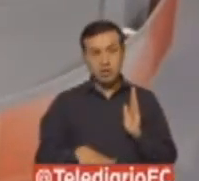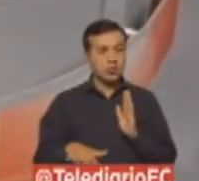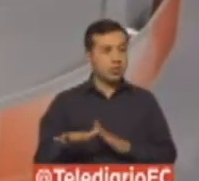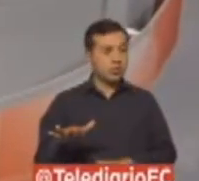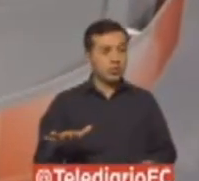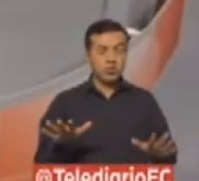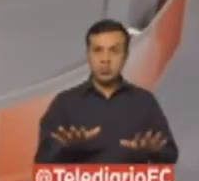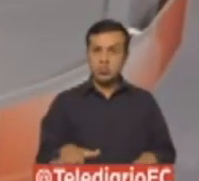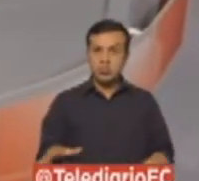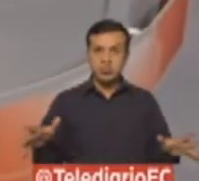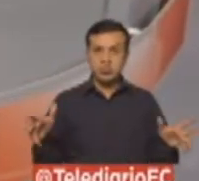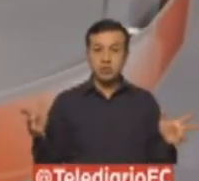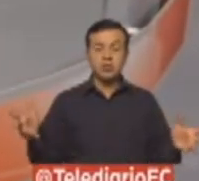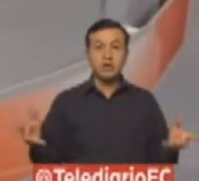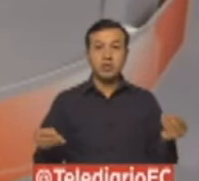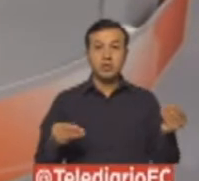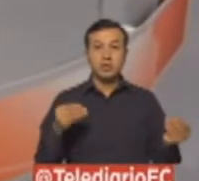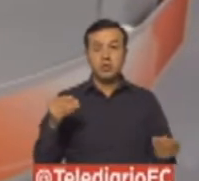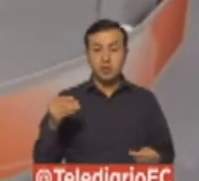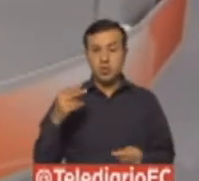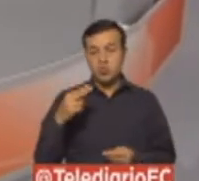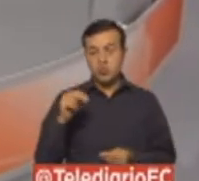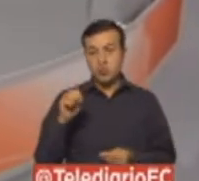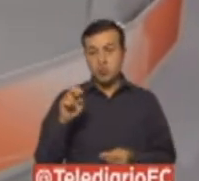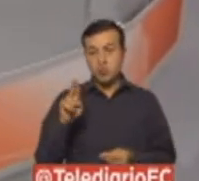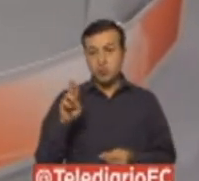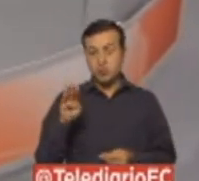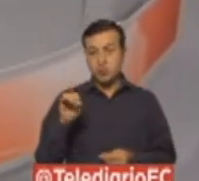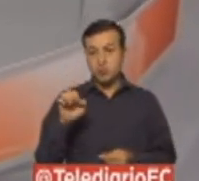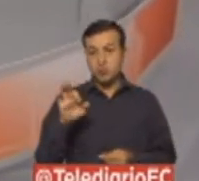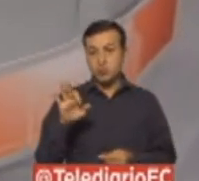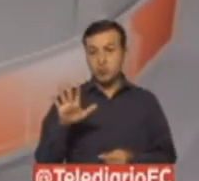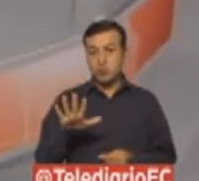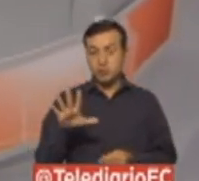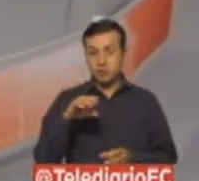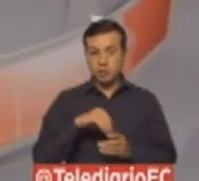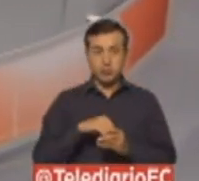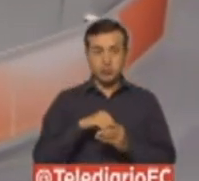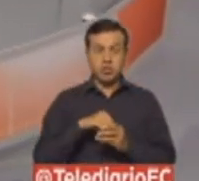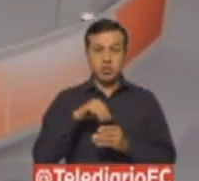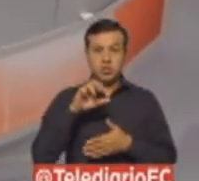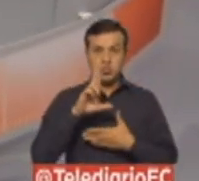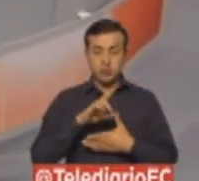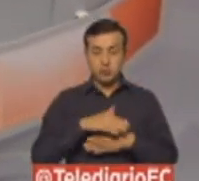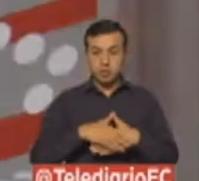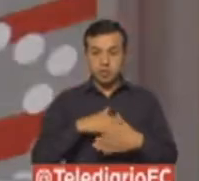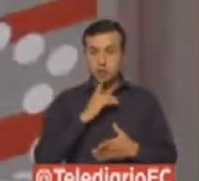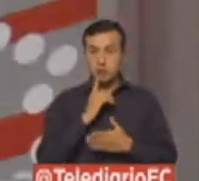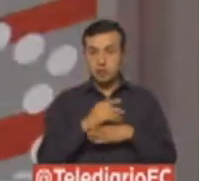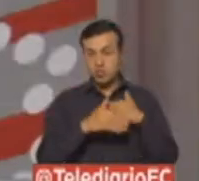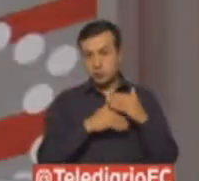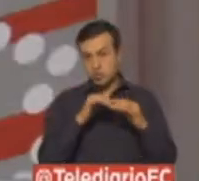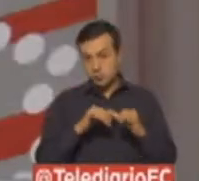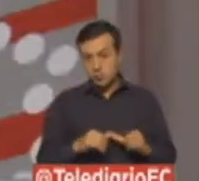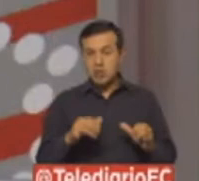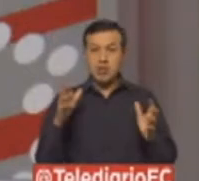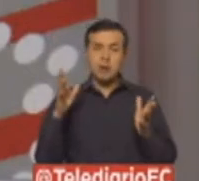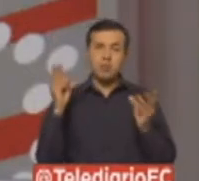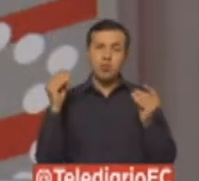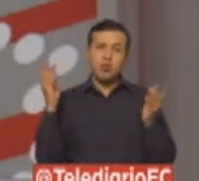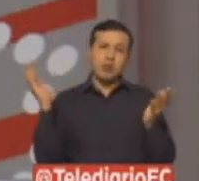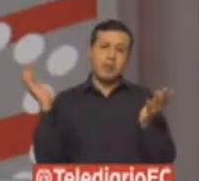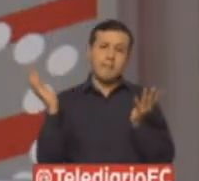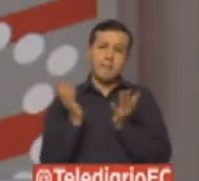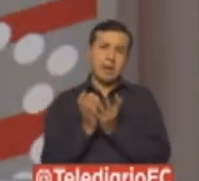arrastradas desde la corriente de humboldt es de sur desde desde sudamérica de sur de sudamérica viene arrastrándose basura que